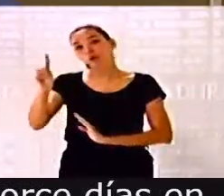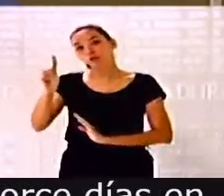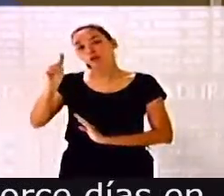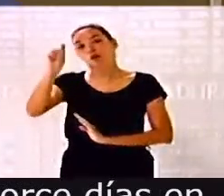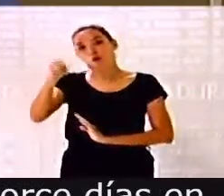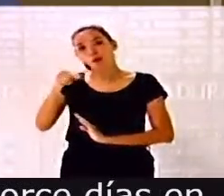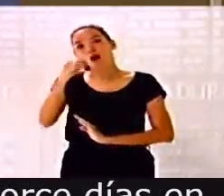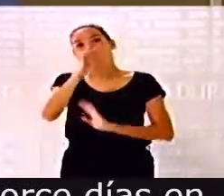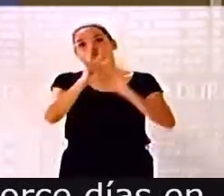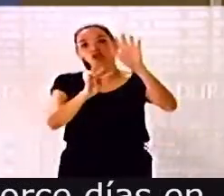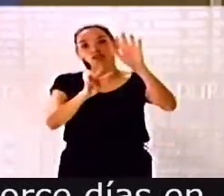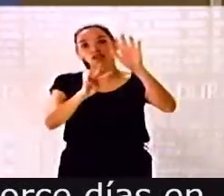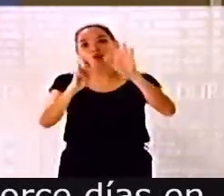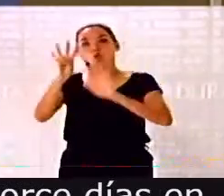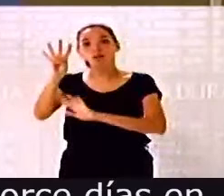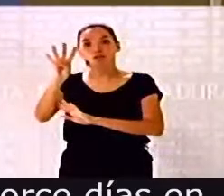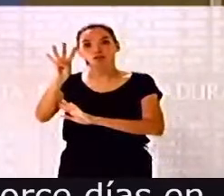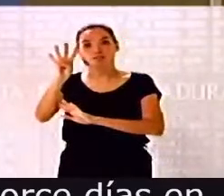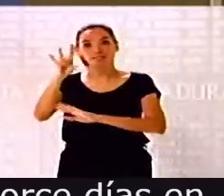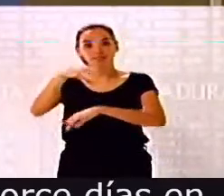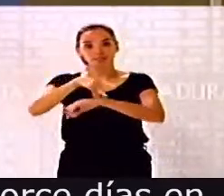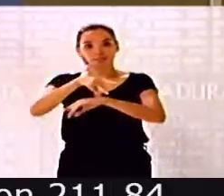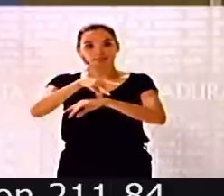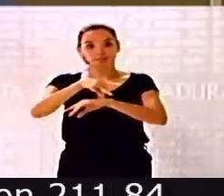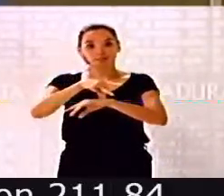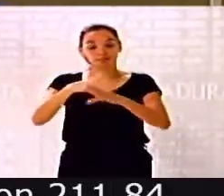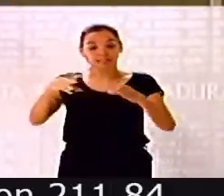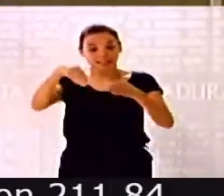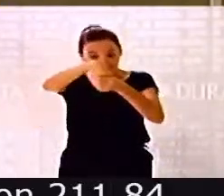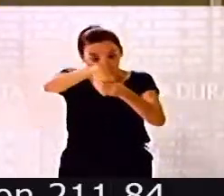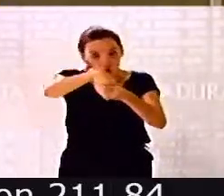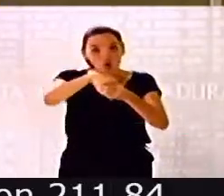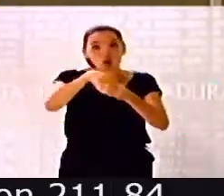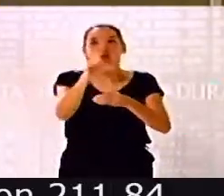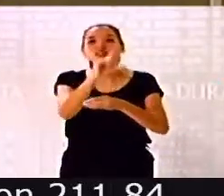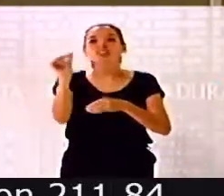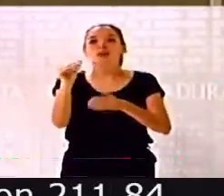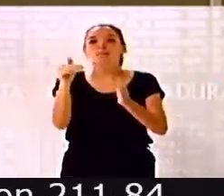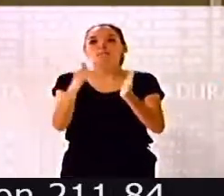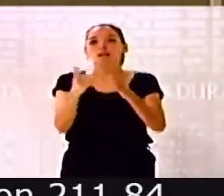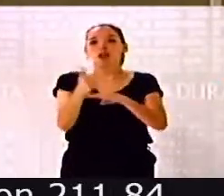211,84 casos por cada 100.000 habitantes en los últimos 14 días.